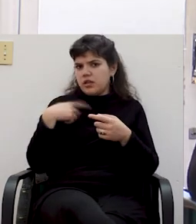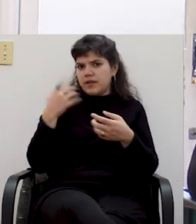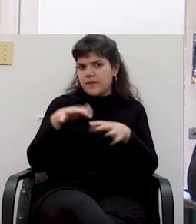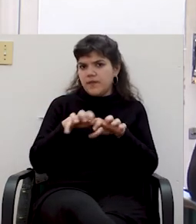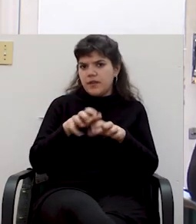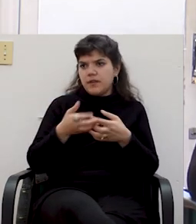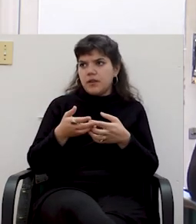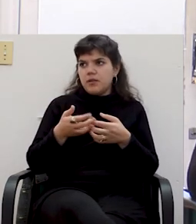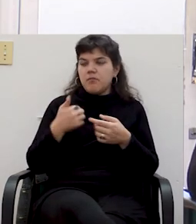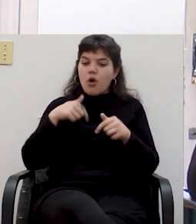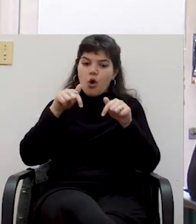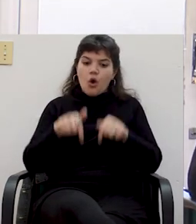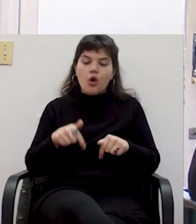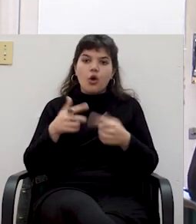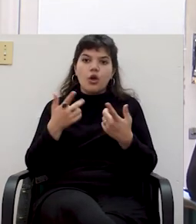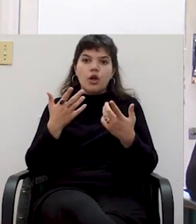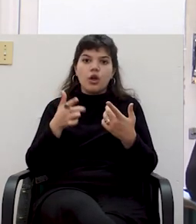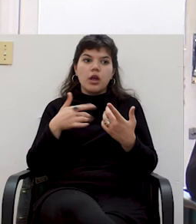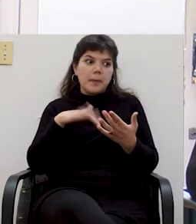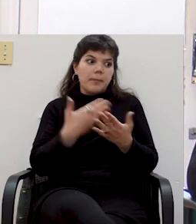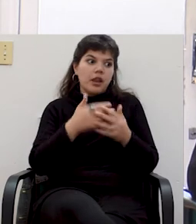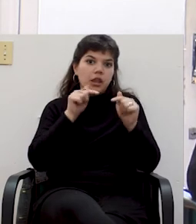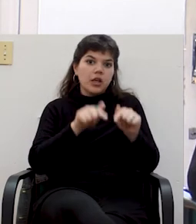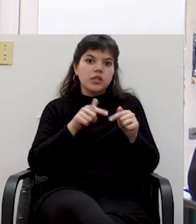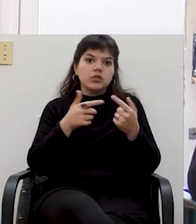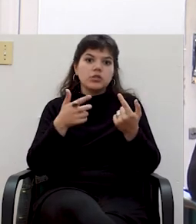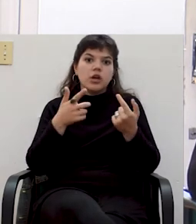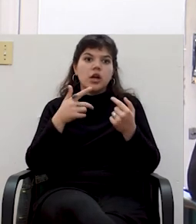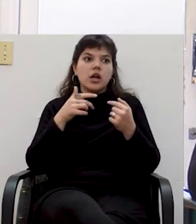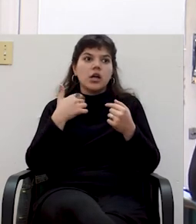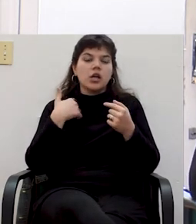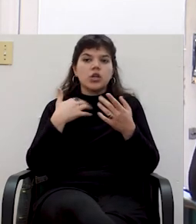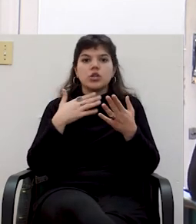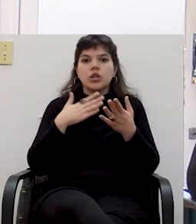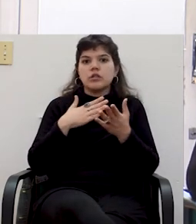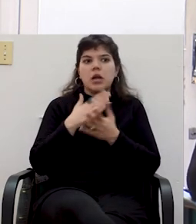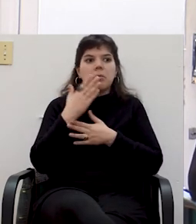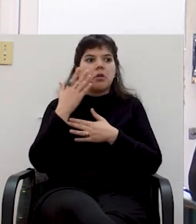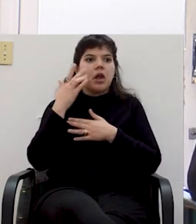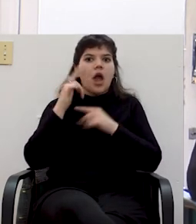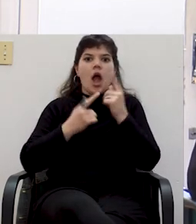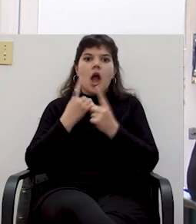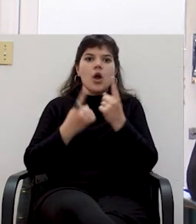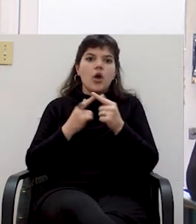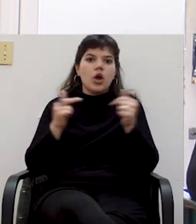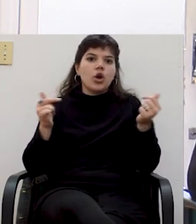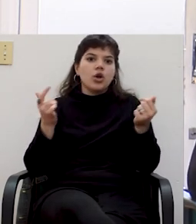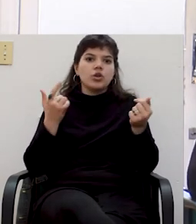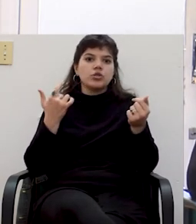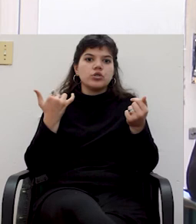Hoy Victoria planteaba eso, de alguna manera nosotros reproducimos determinados modos